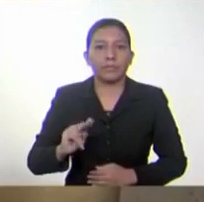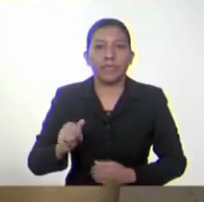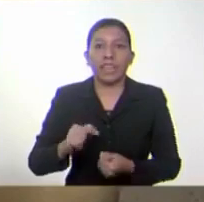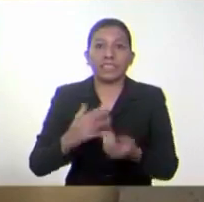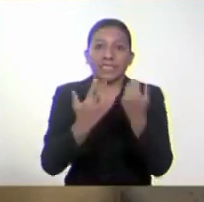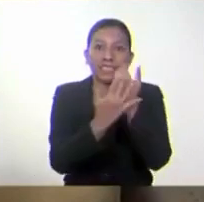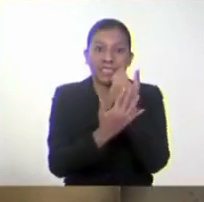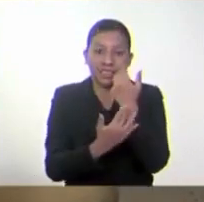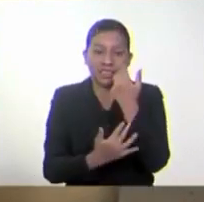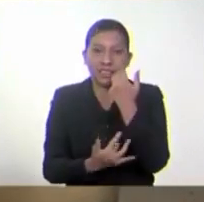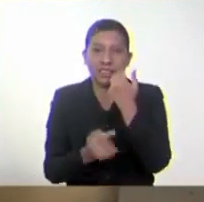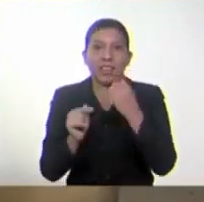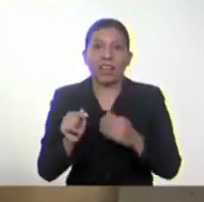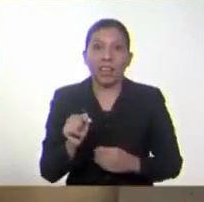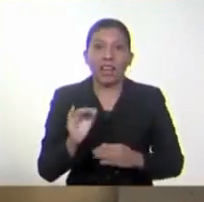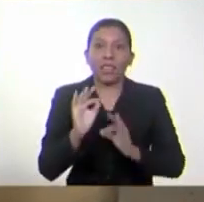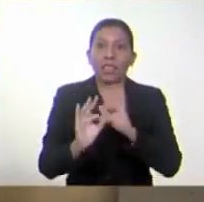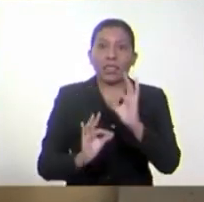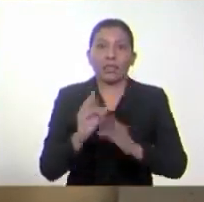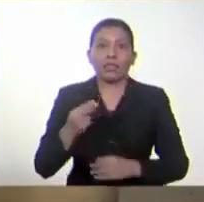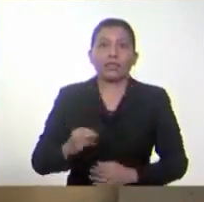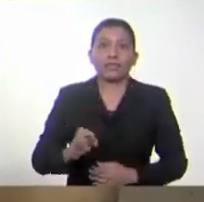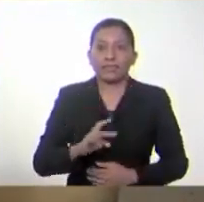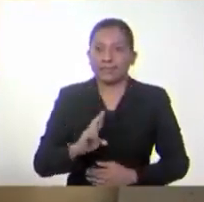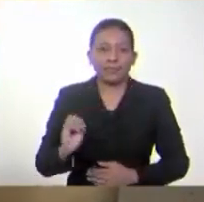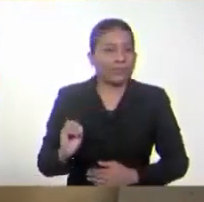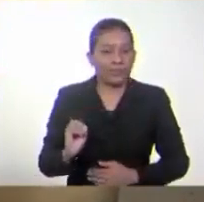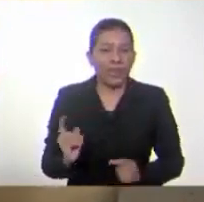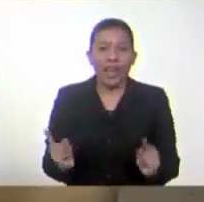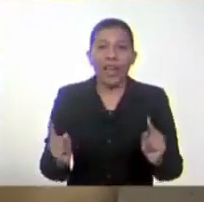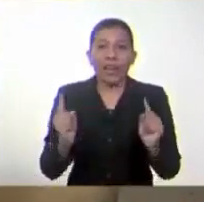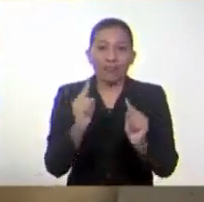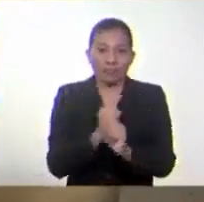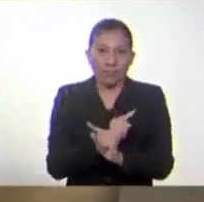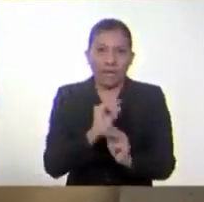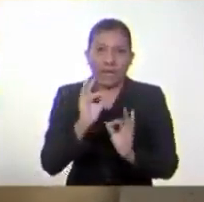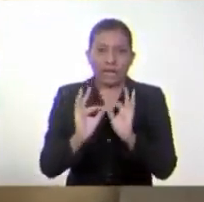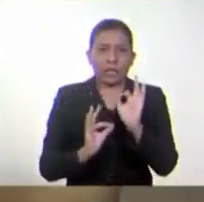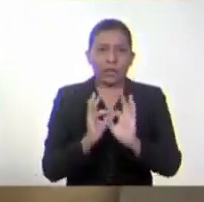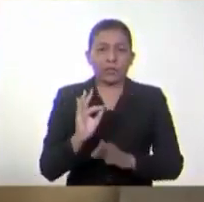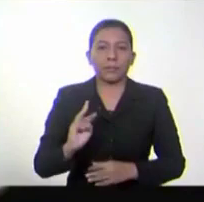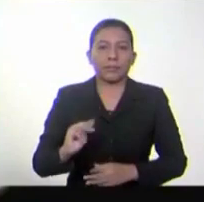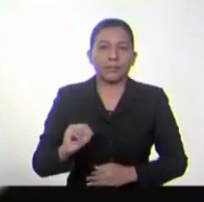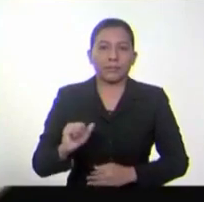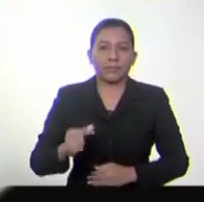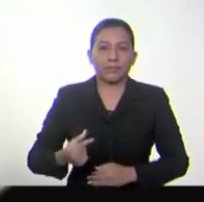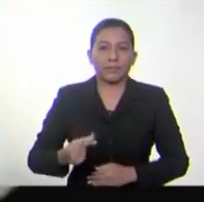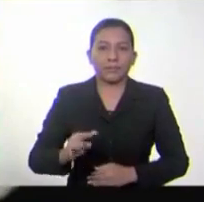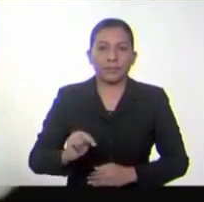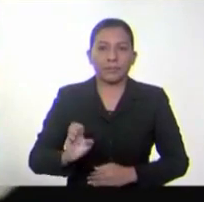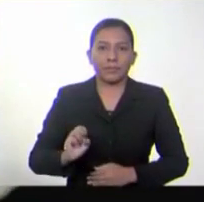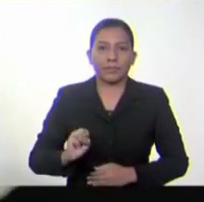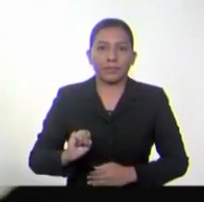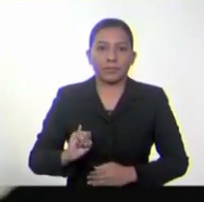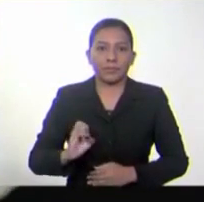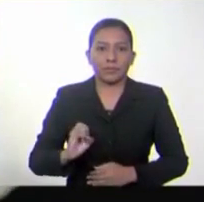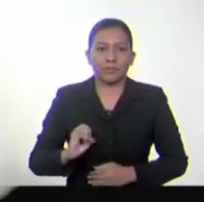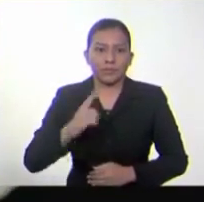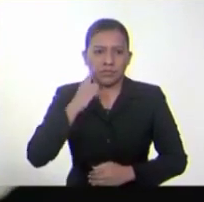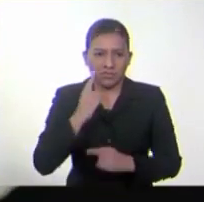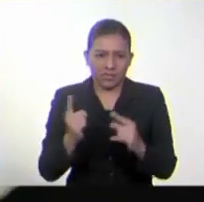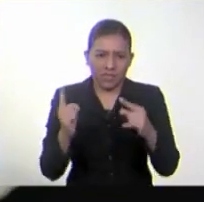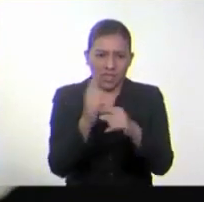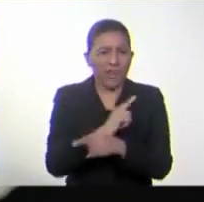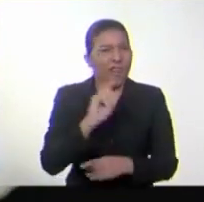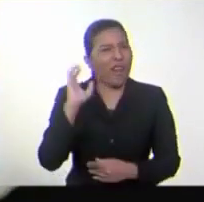de un átomo de hierro en el centro de su molécula, contiene un átomo de magnesio. La decoloración o la pérdida